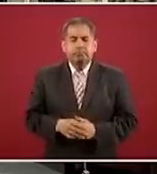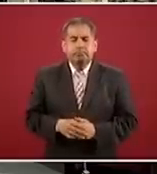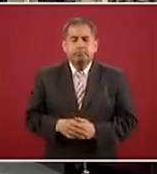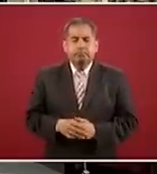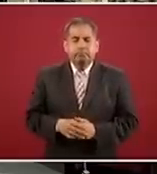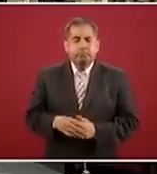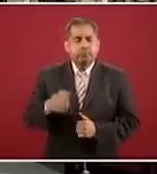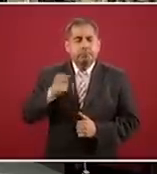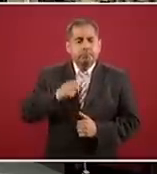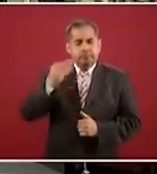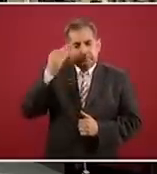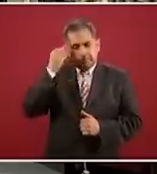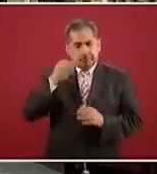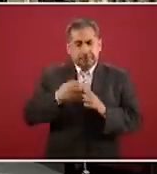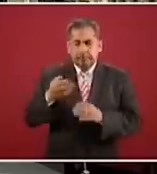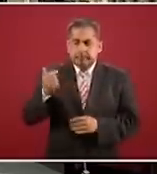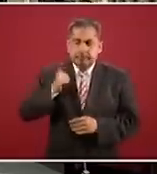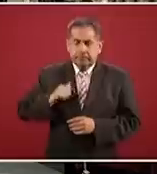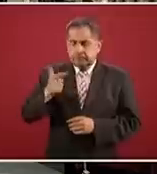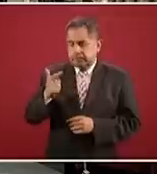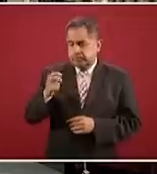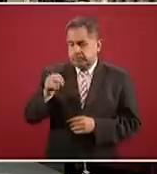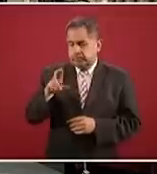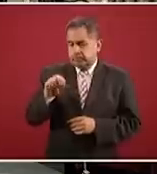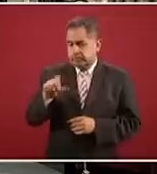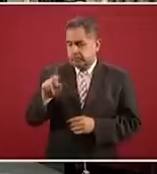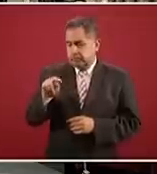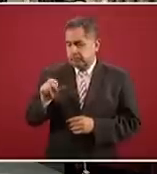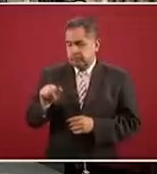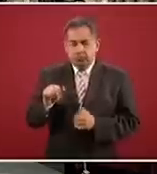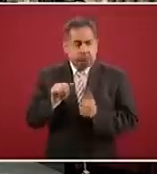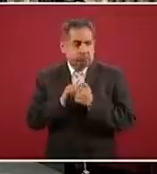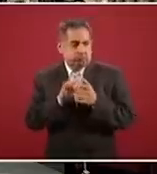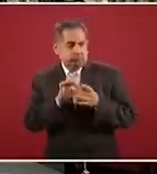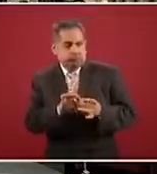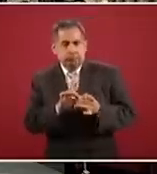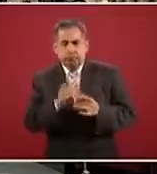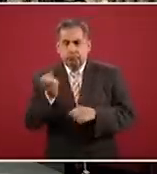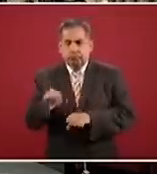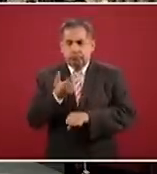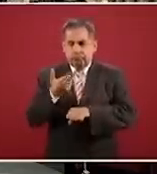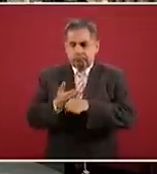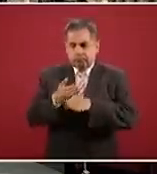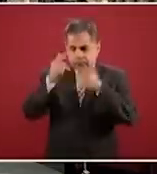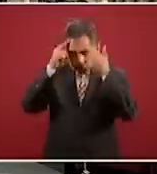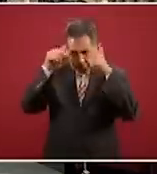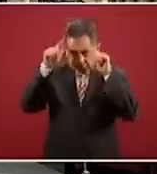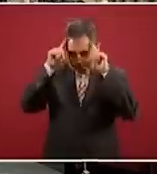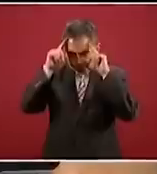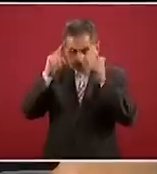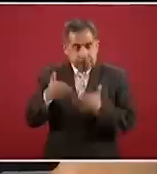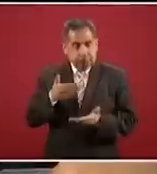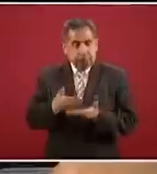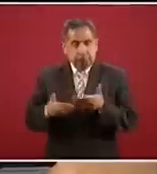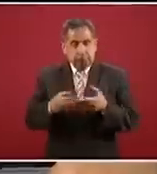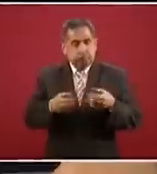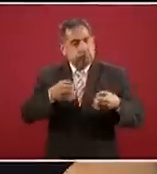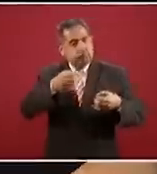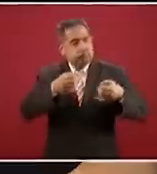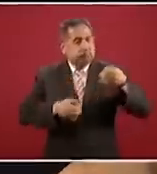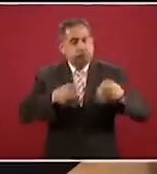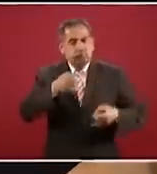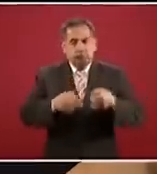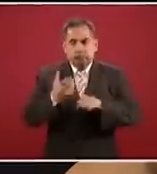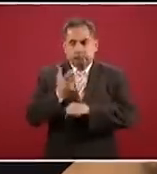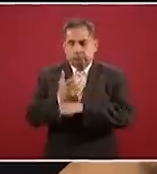En la época de Genaro García Luna se trabajó con una gran cercanía con la Secretaría de Marina, y ahora en el juicio que está llevando